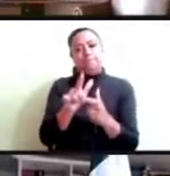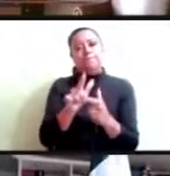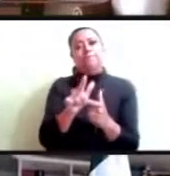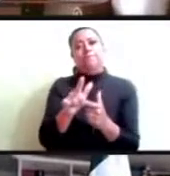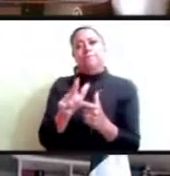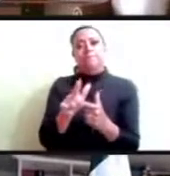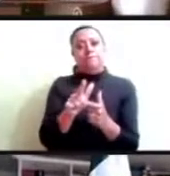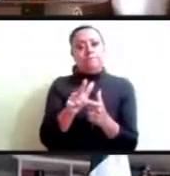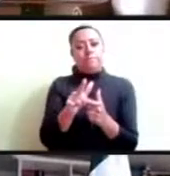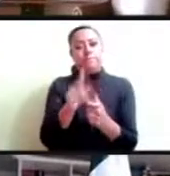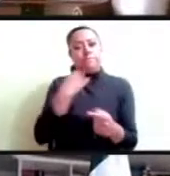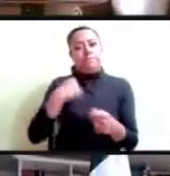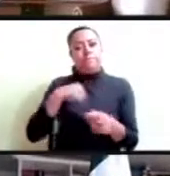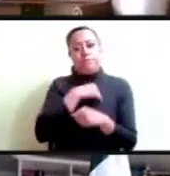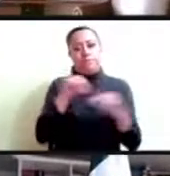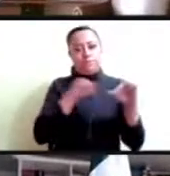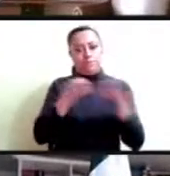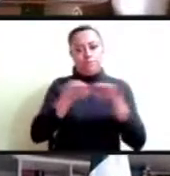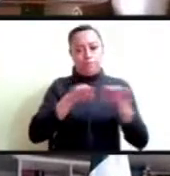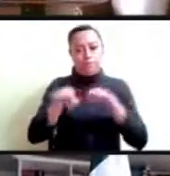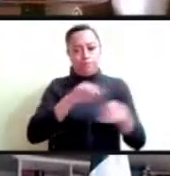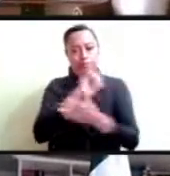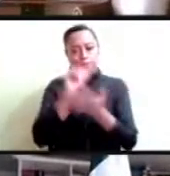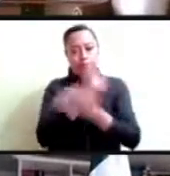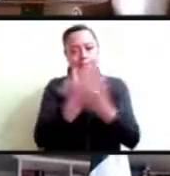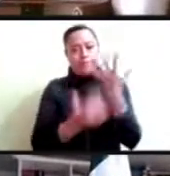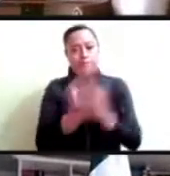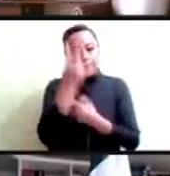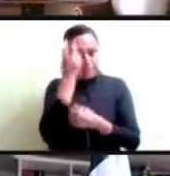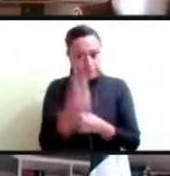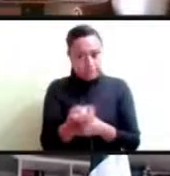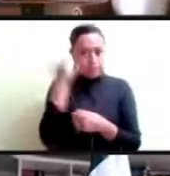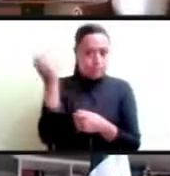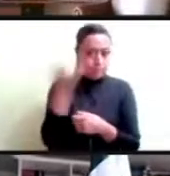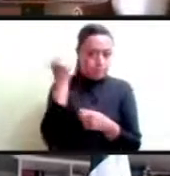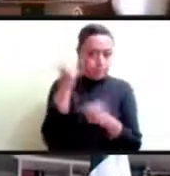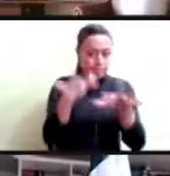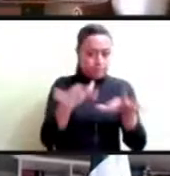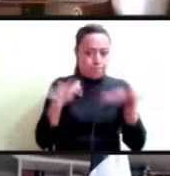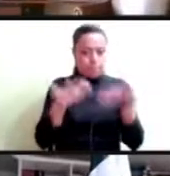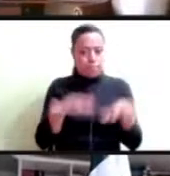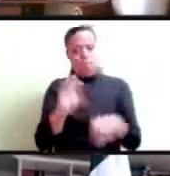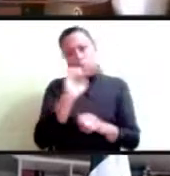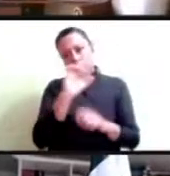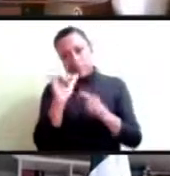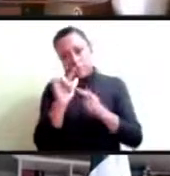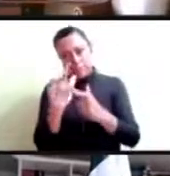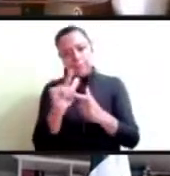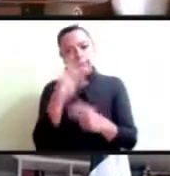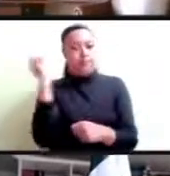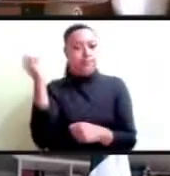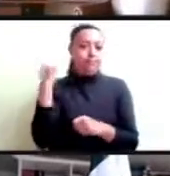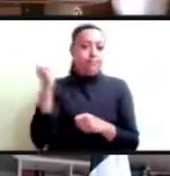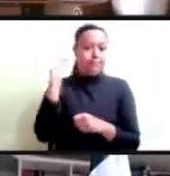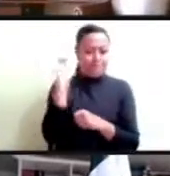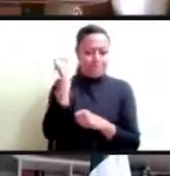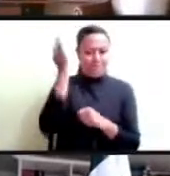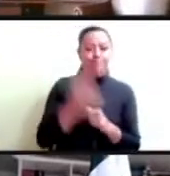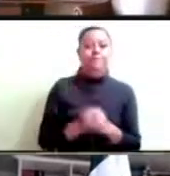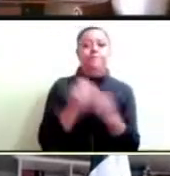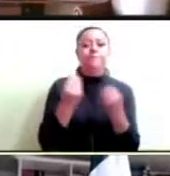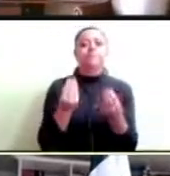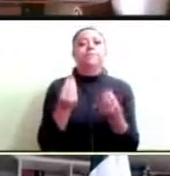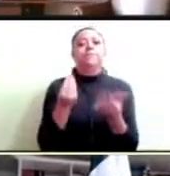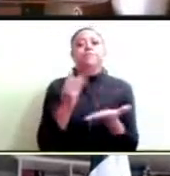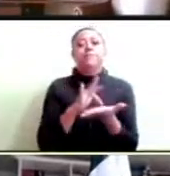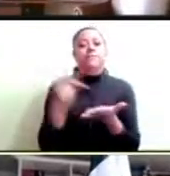trabajo legislativo tanto en este Congreso como a que se siga en el Congreso Federal. Muchas gracias. Gracias, diputado.